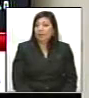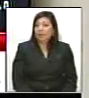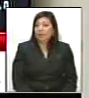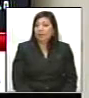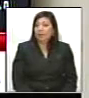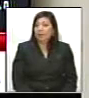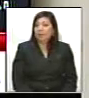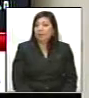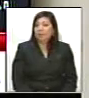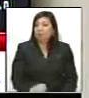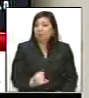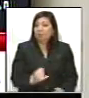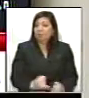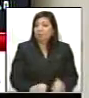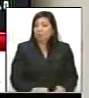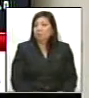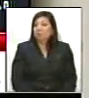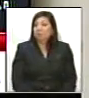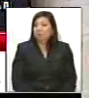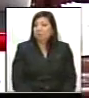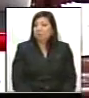votación cerrada